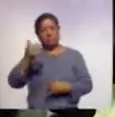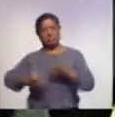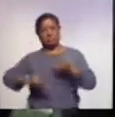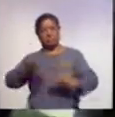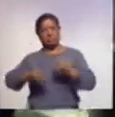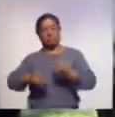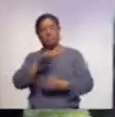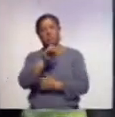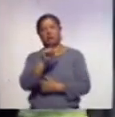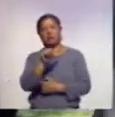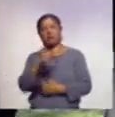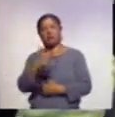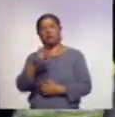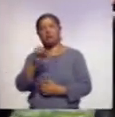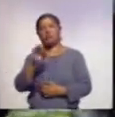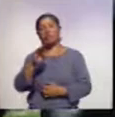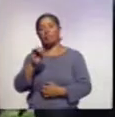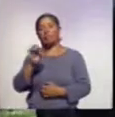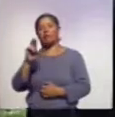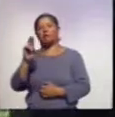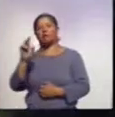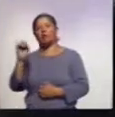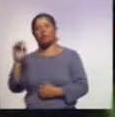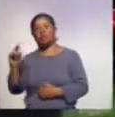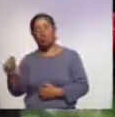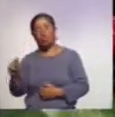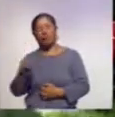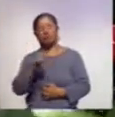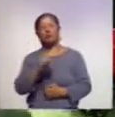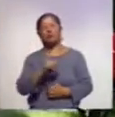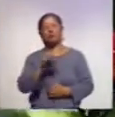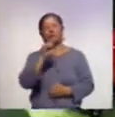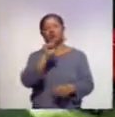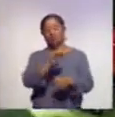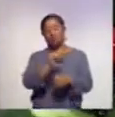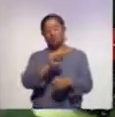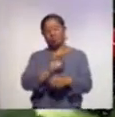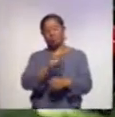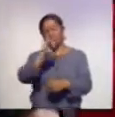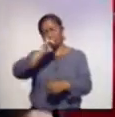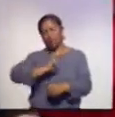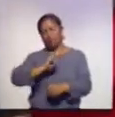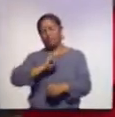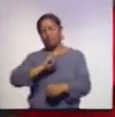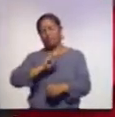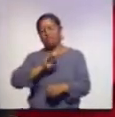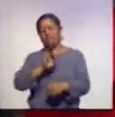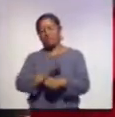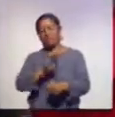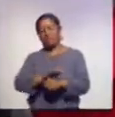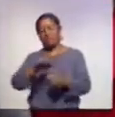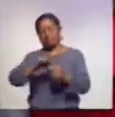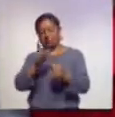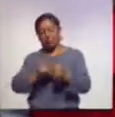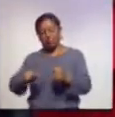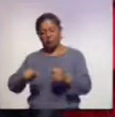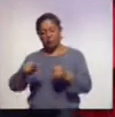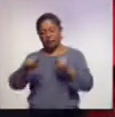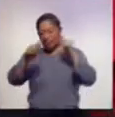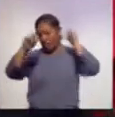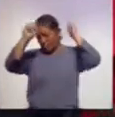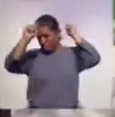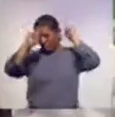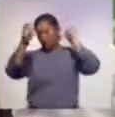como Dagoberto Espinosa y Eduardo Redondo, subsecretarios de la Defensa Nacional y de la Marina respectivamente. Con información